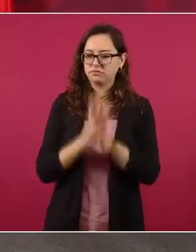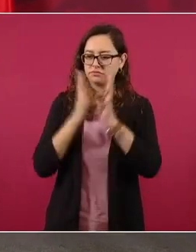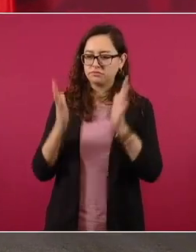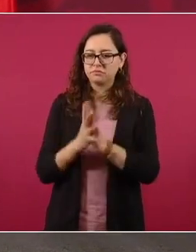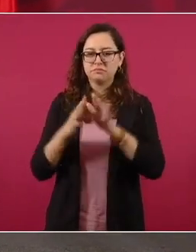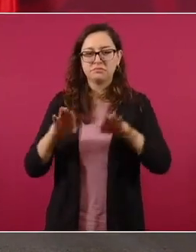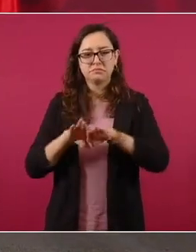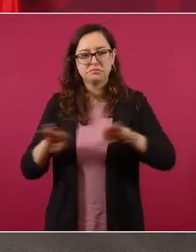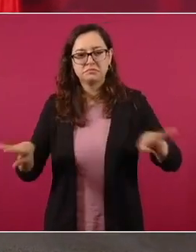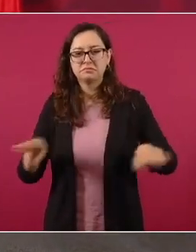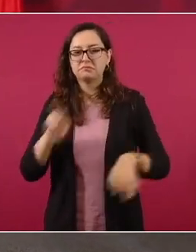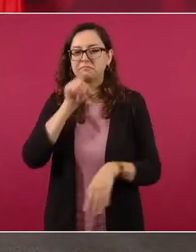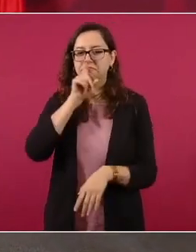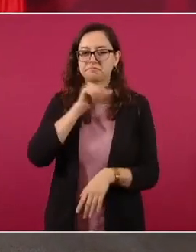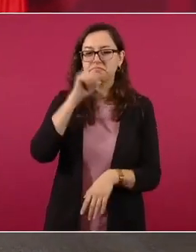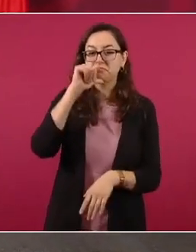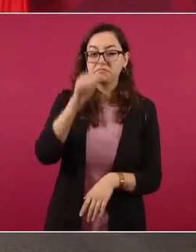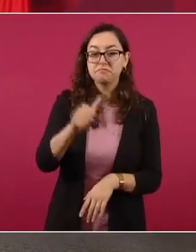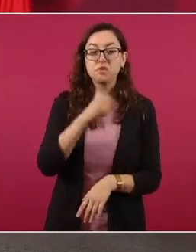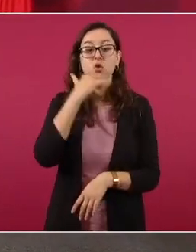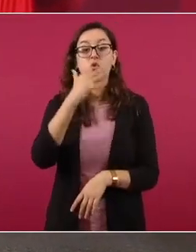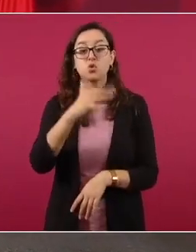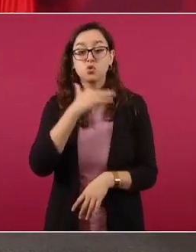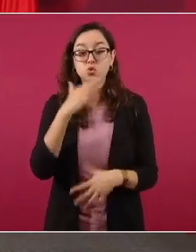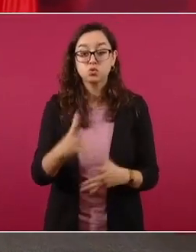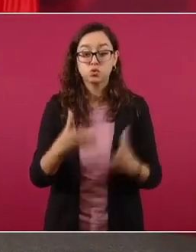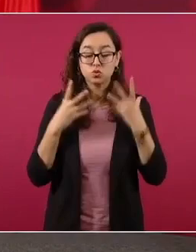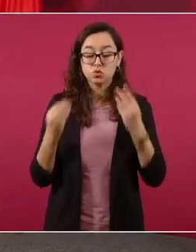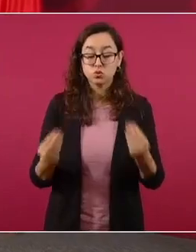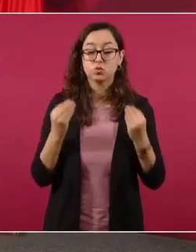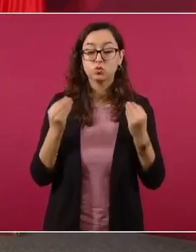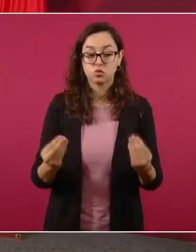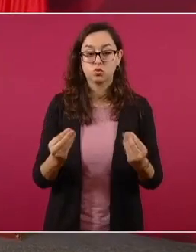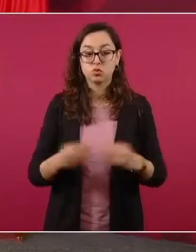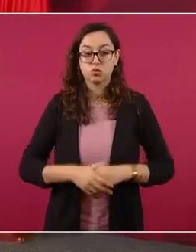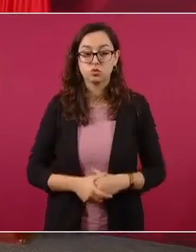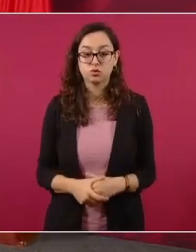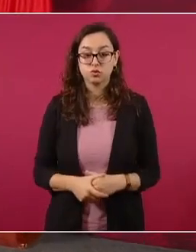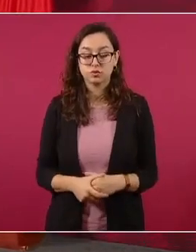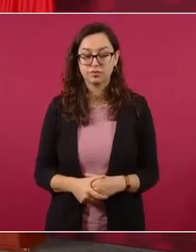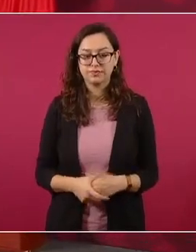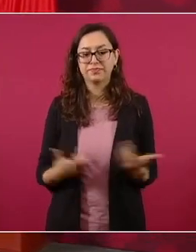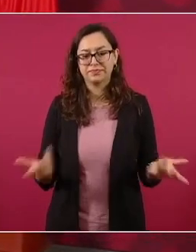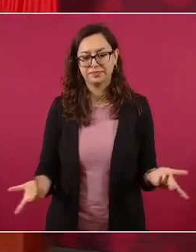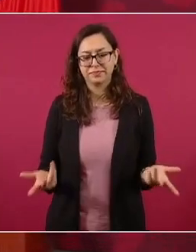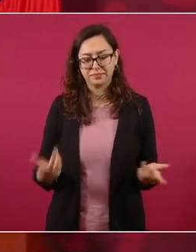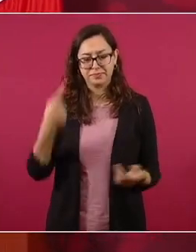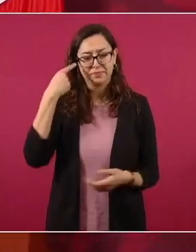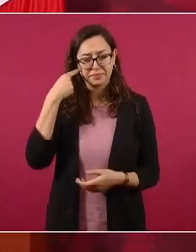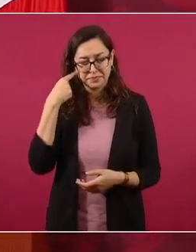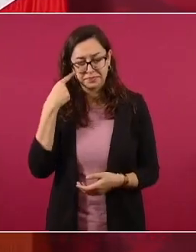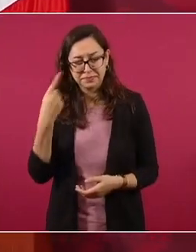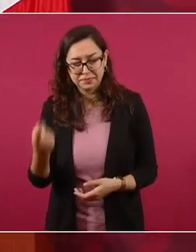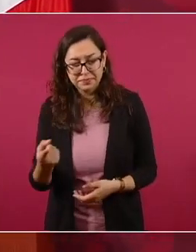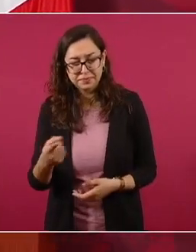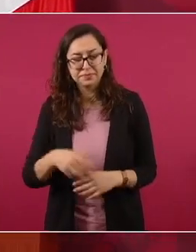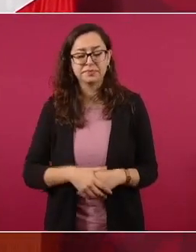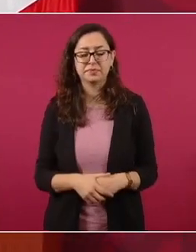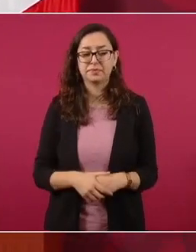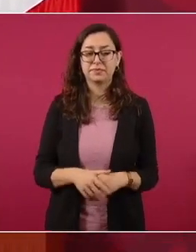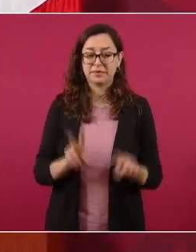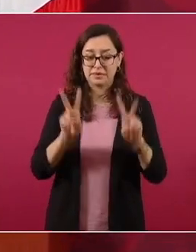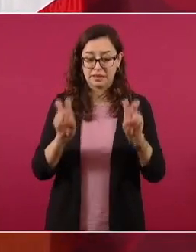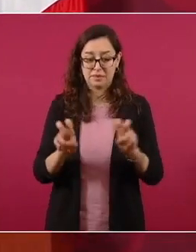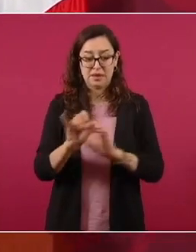antidemocrático, corrupto, ya que hablo de antidemocracia, imagínense lo que hicieron los de